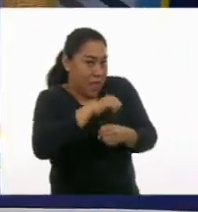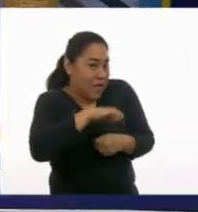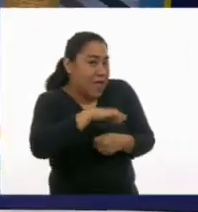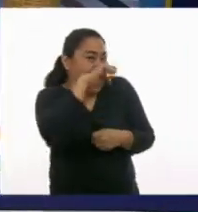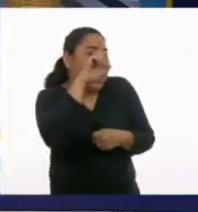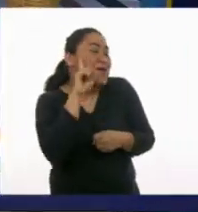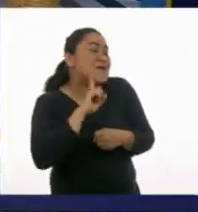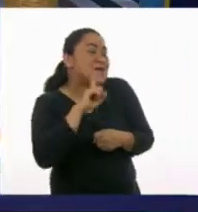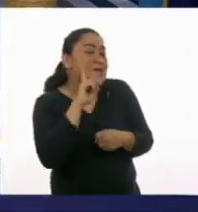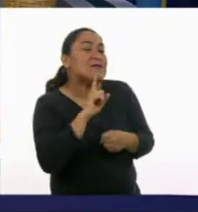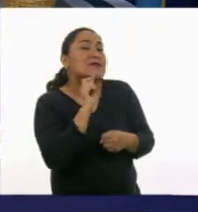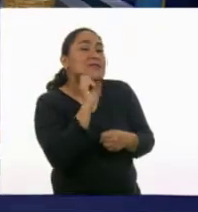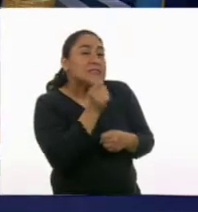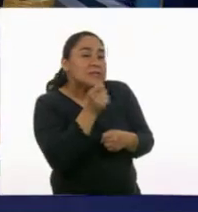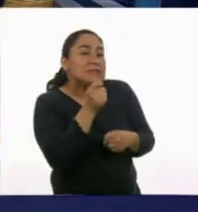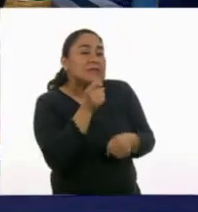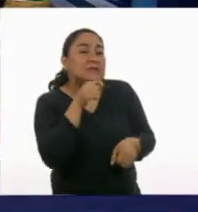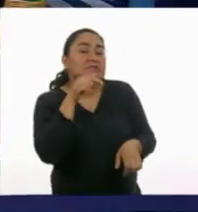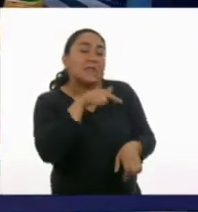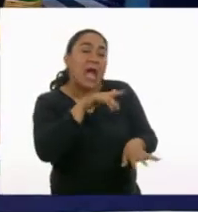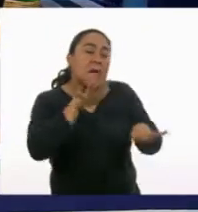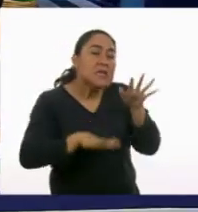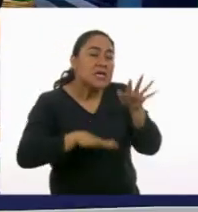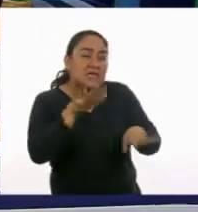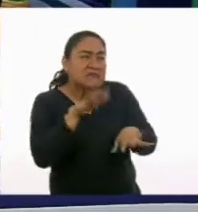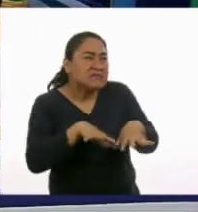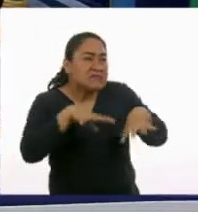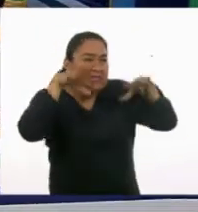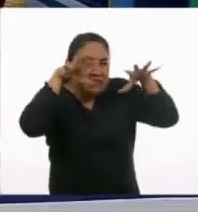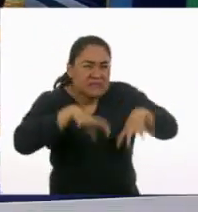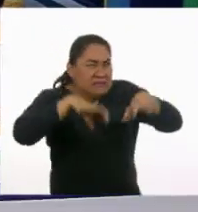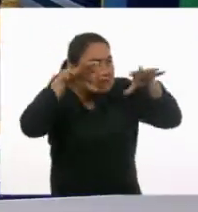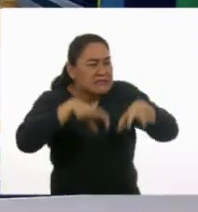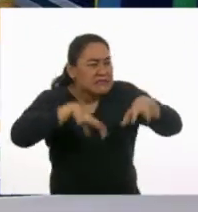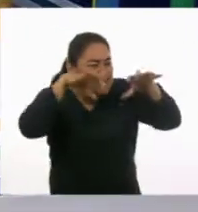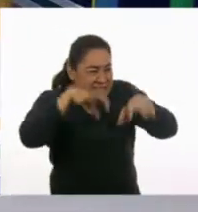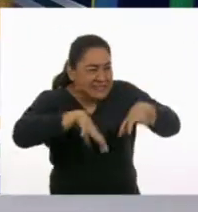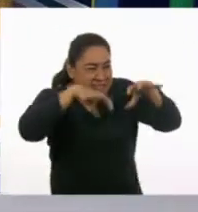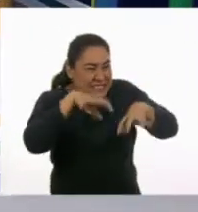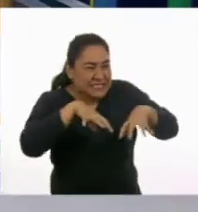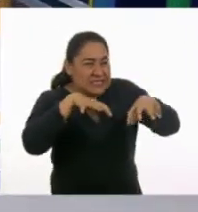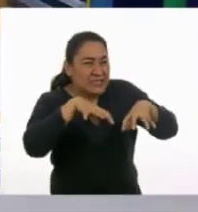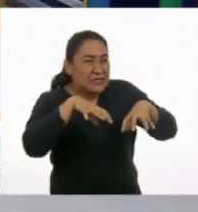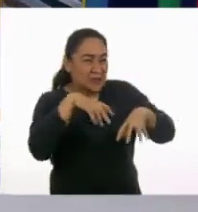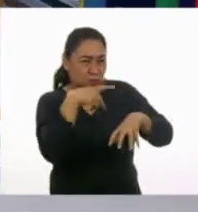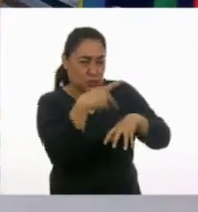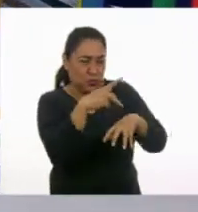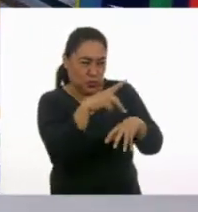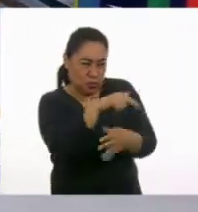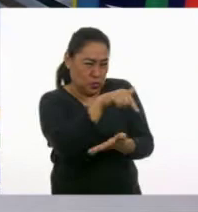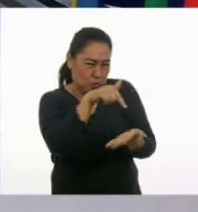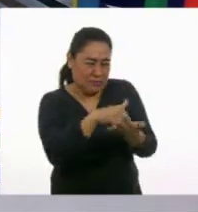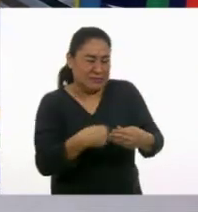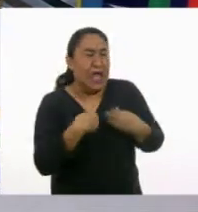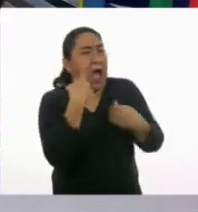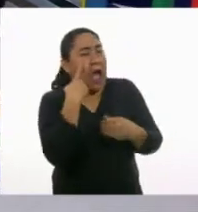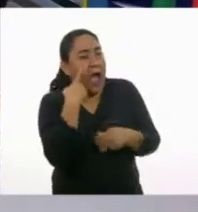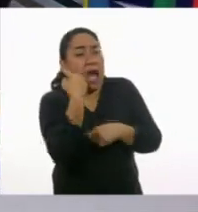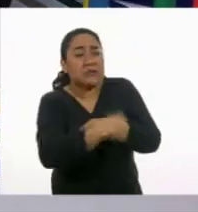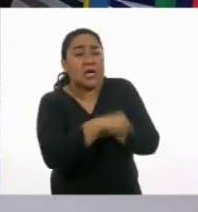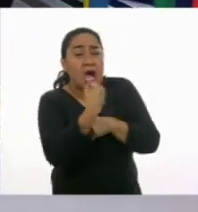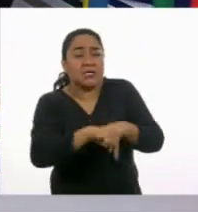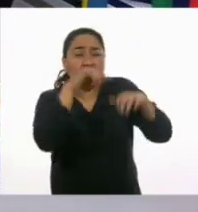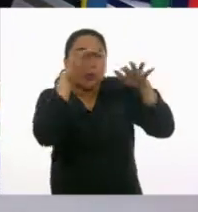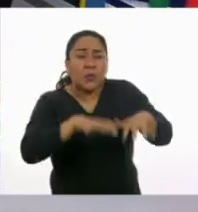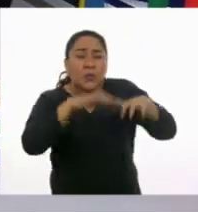de repente porque había mucha lluvia en su lugar, en su lugar de origen, llovía todo el tiempo, pues